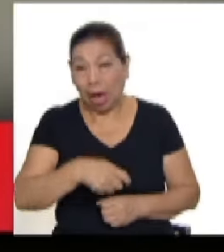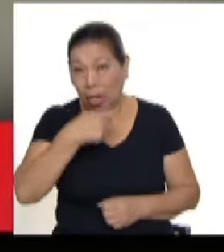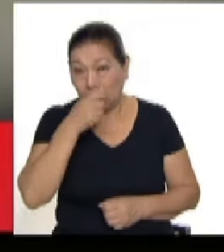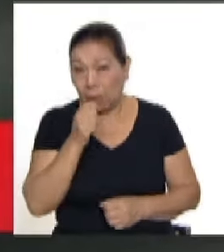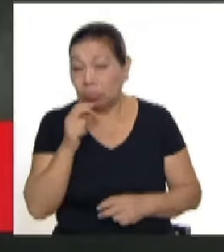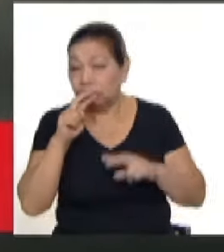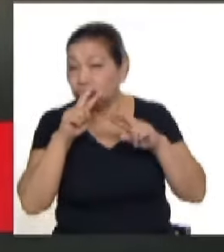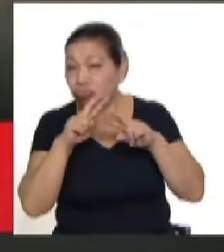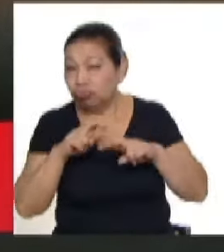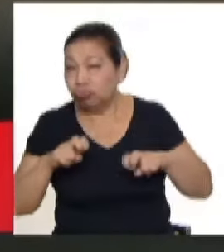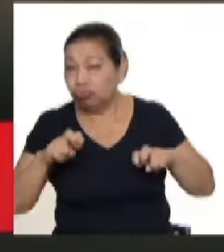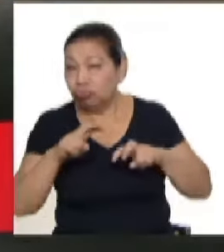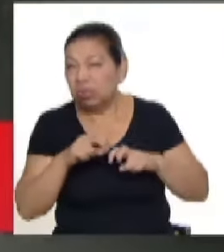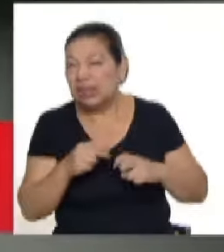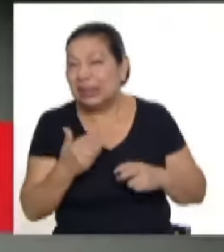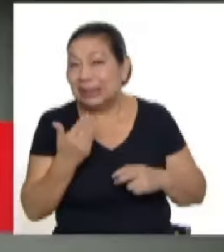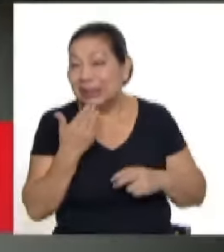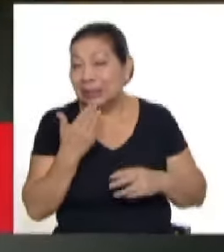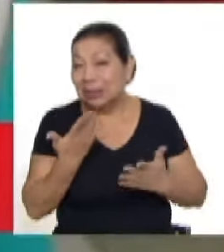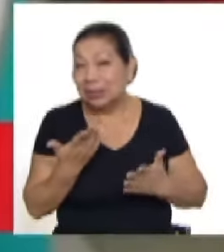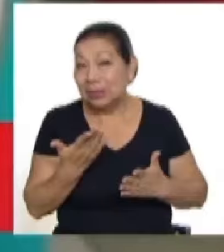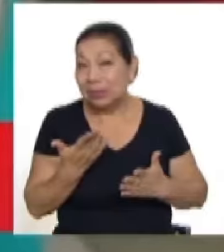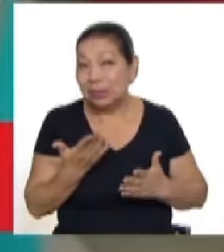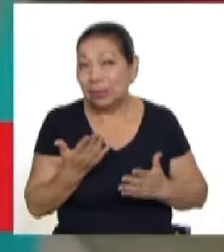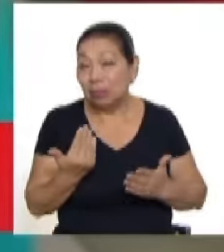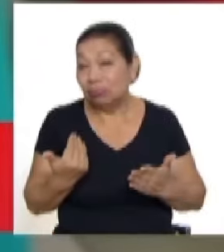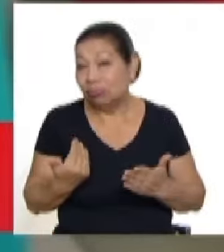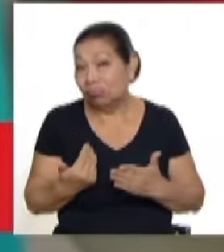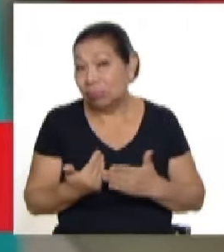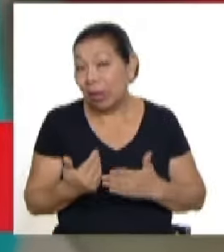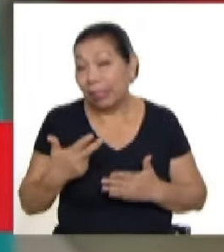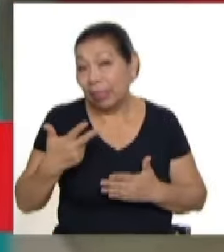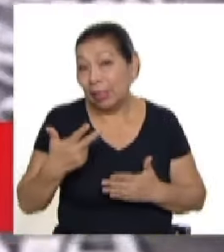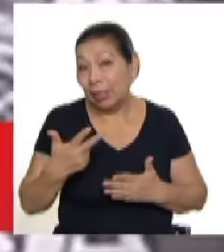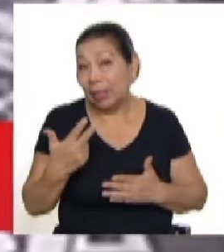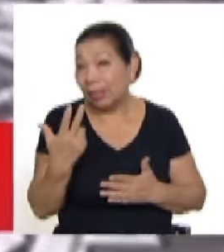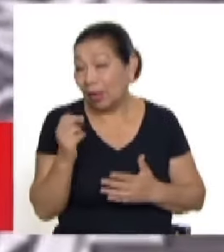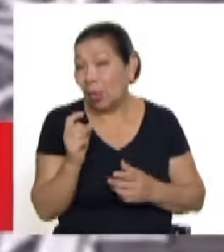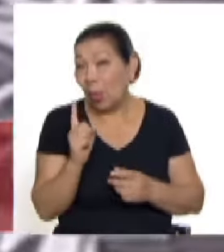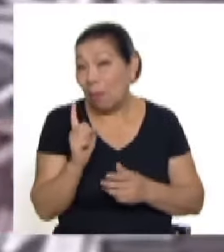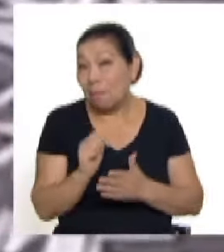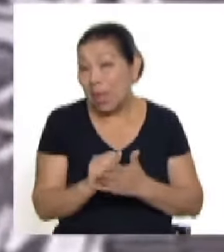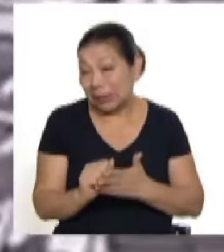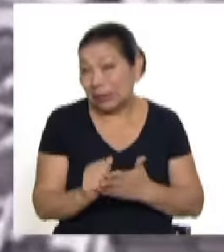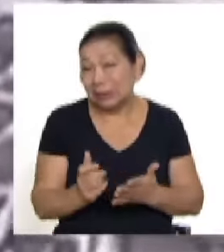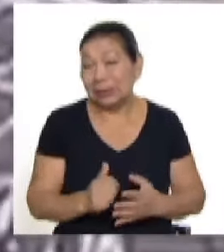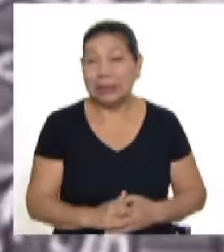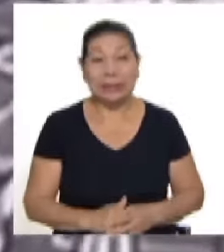iniciaron una investigación, pues se trata del tercer caso en menos de 30 días.